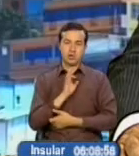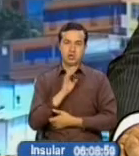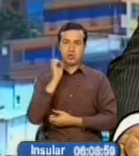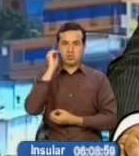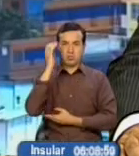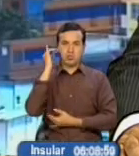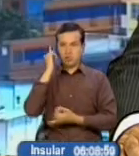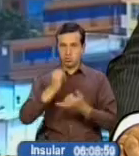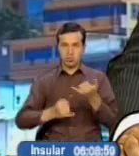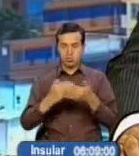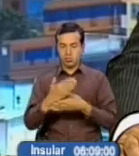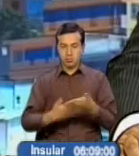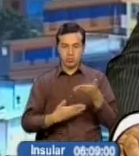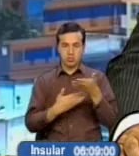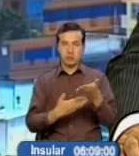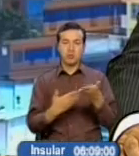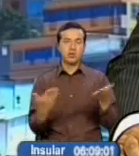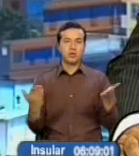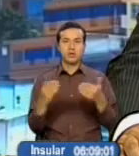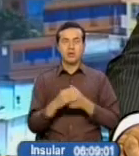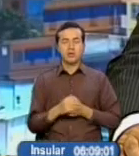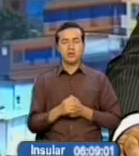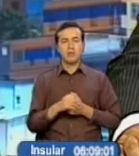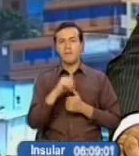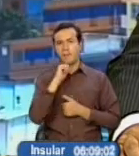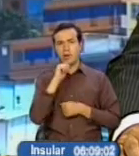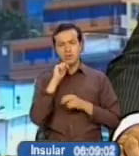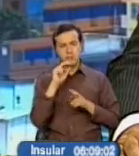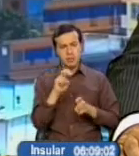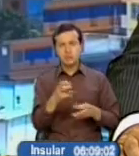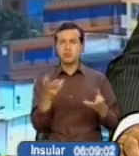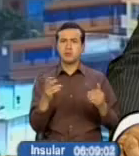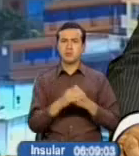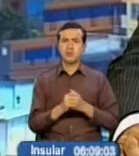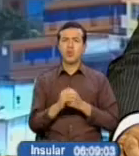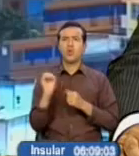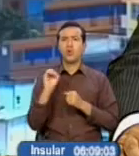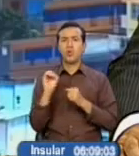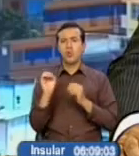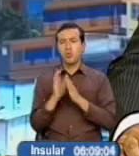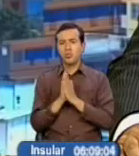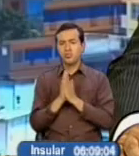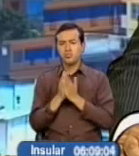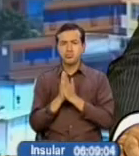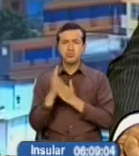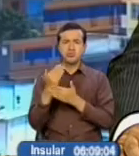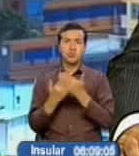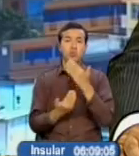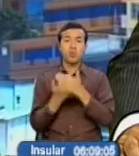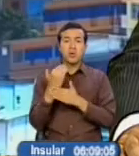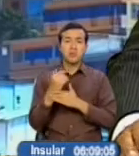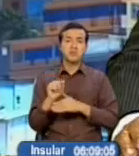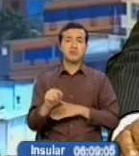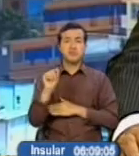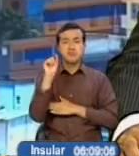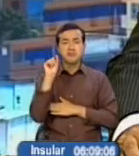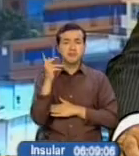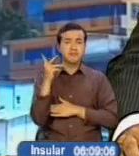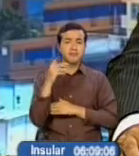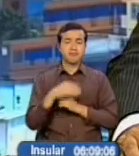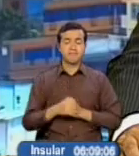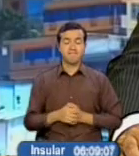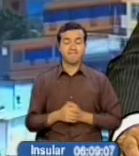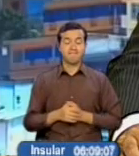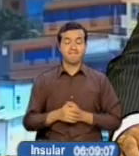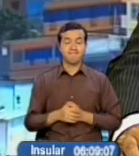informe preliminar, y nos deja también con un índice de publicaciones sumamente bajo. Además, pues, de